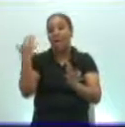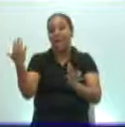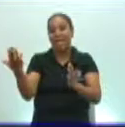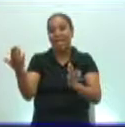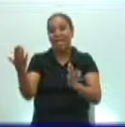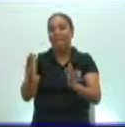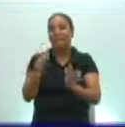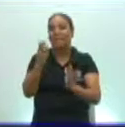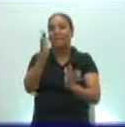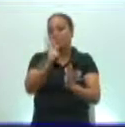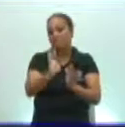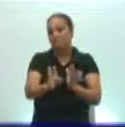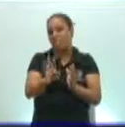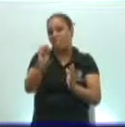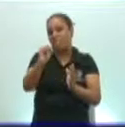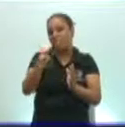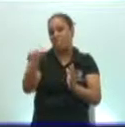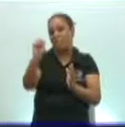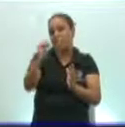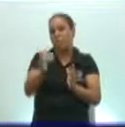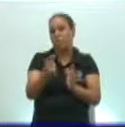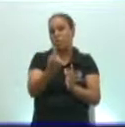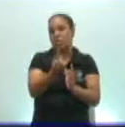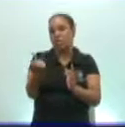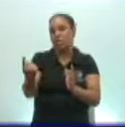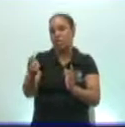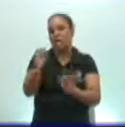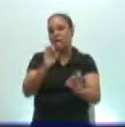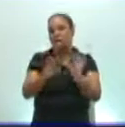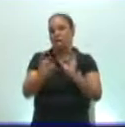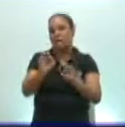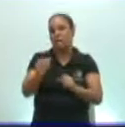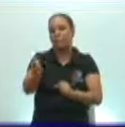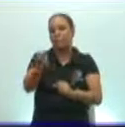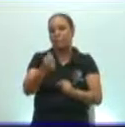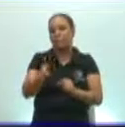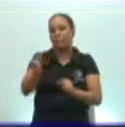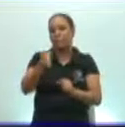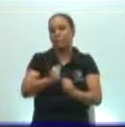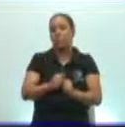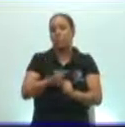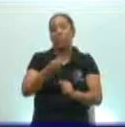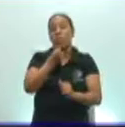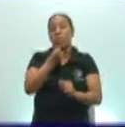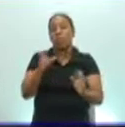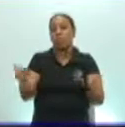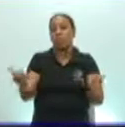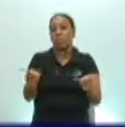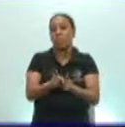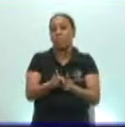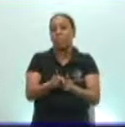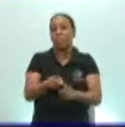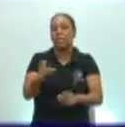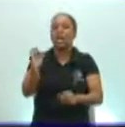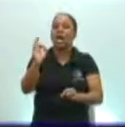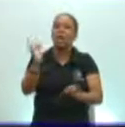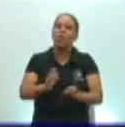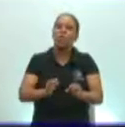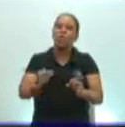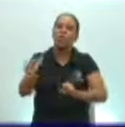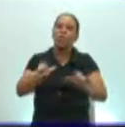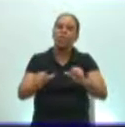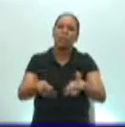la cantidad de átomos de cada elemento químico. En resumen, podemos decir que las fórmulas químicas nos